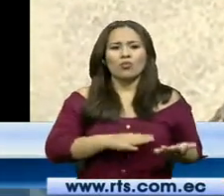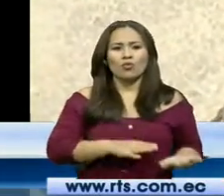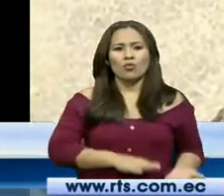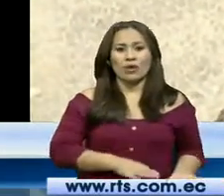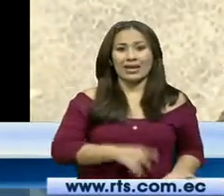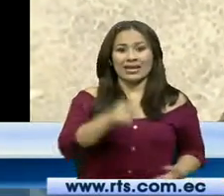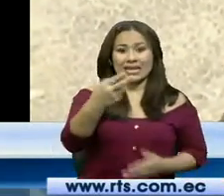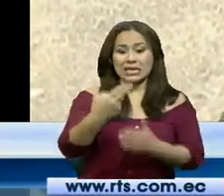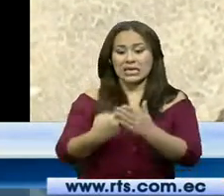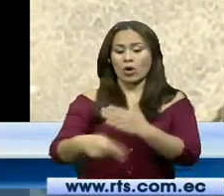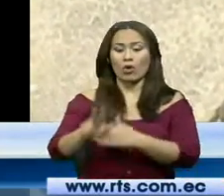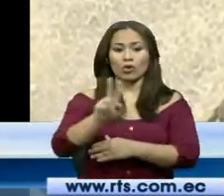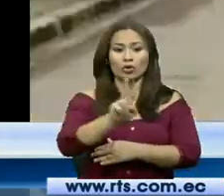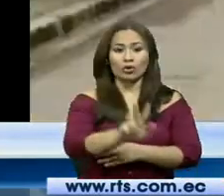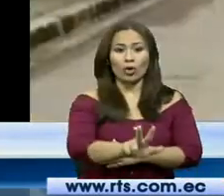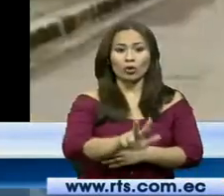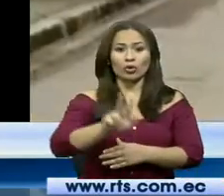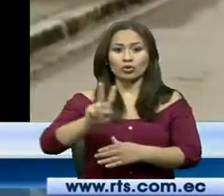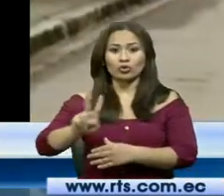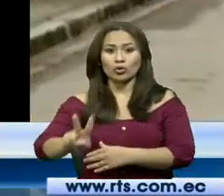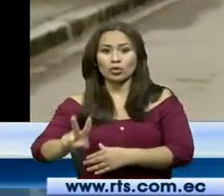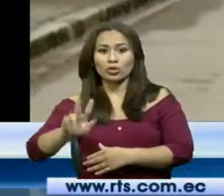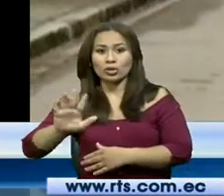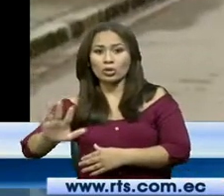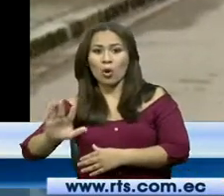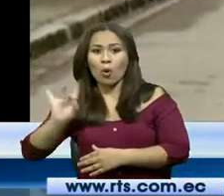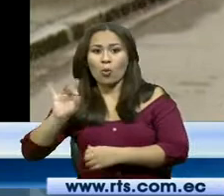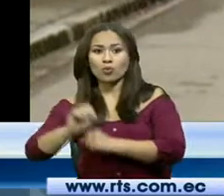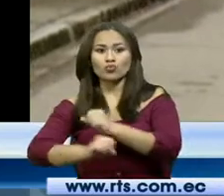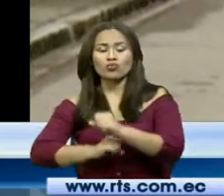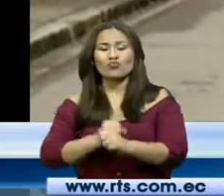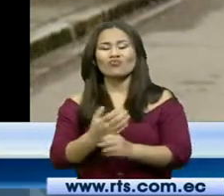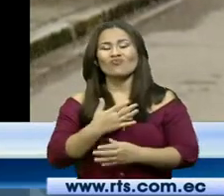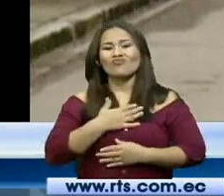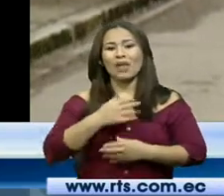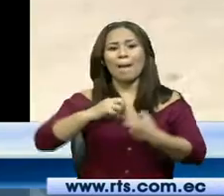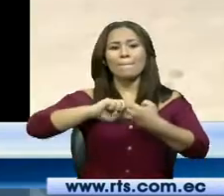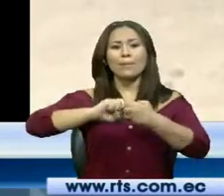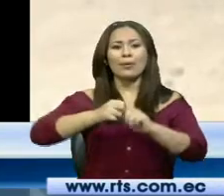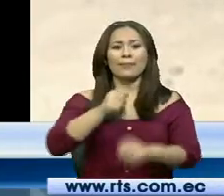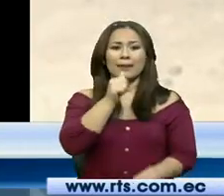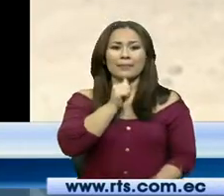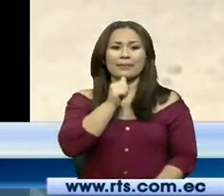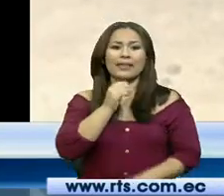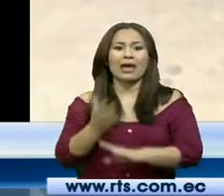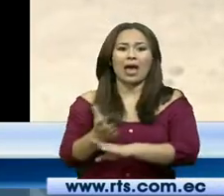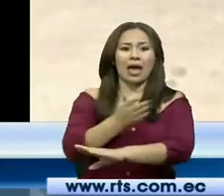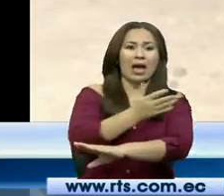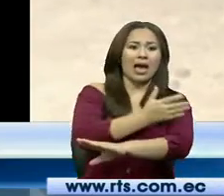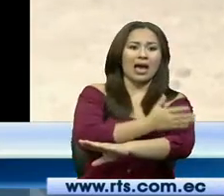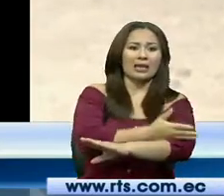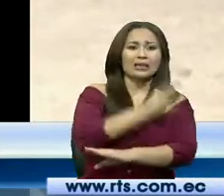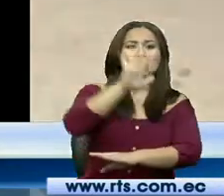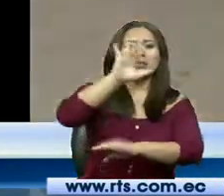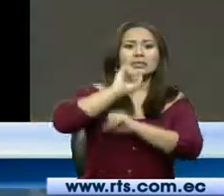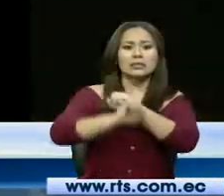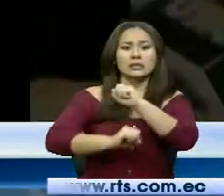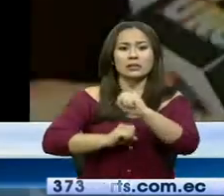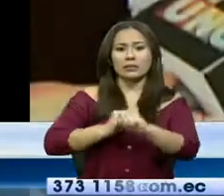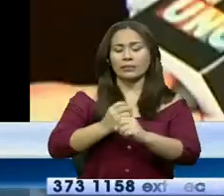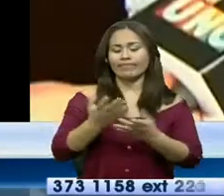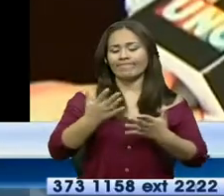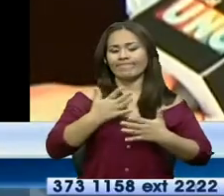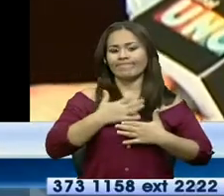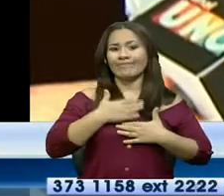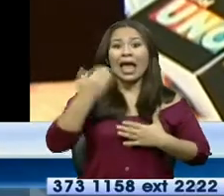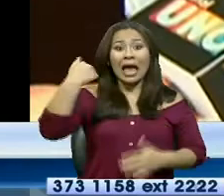8, 5 y 2 años. Familiares aseguran que todo sería por una pelea que hubo hace 5 años.